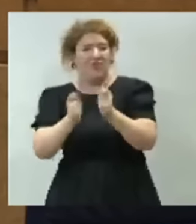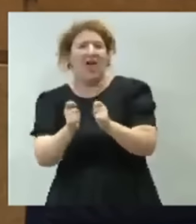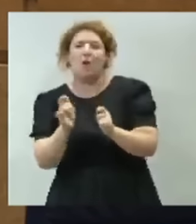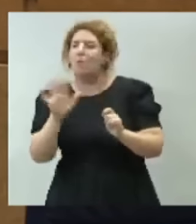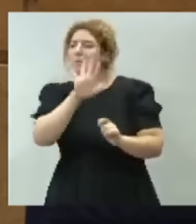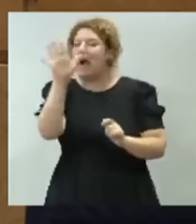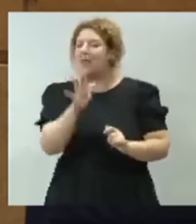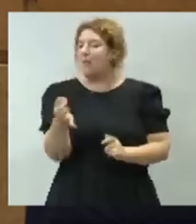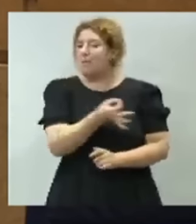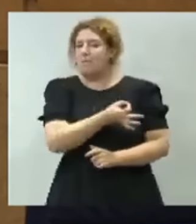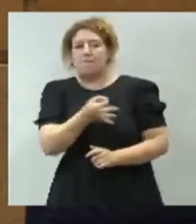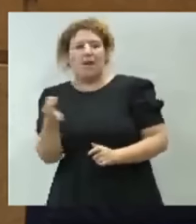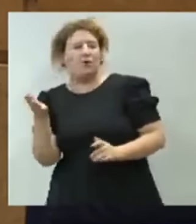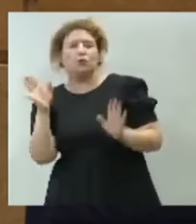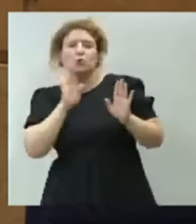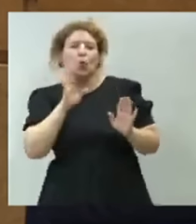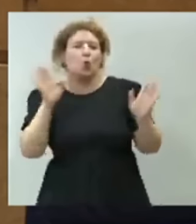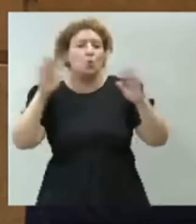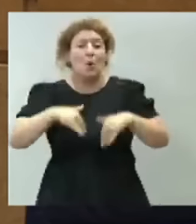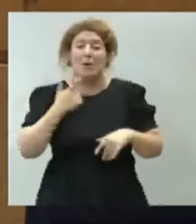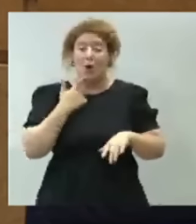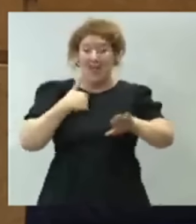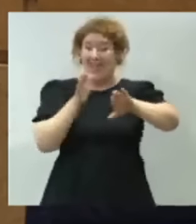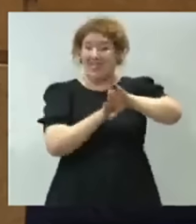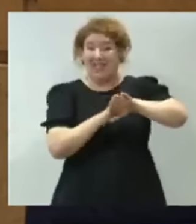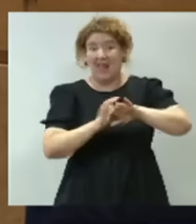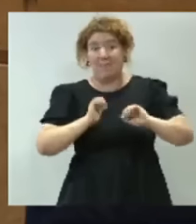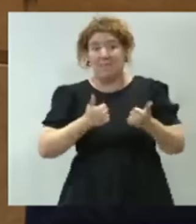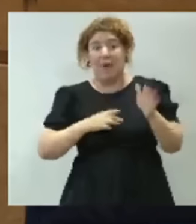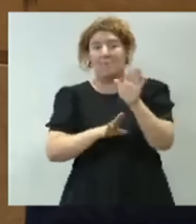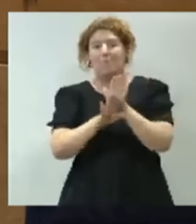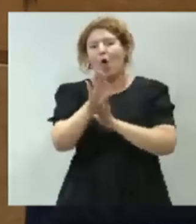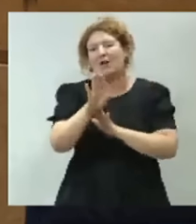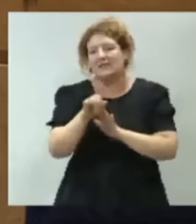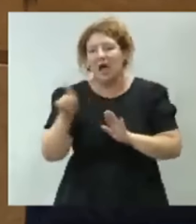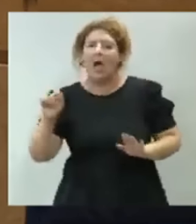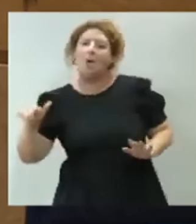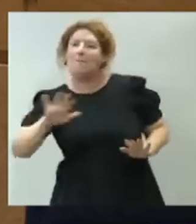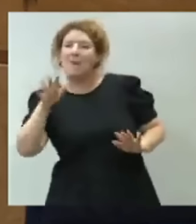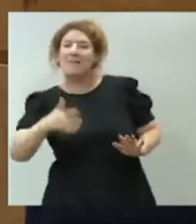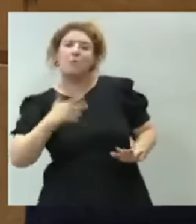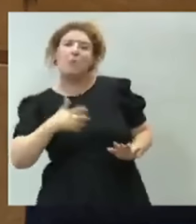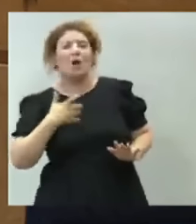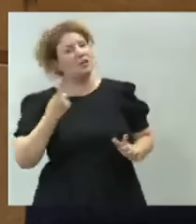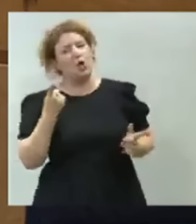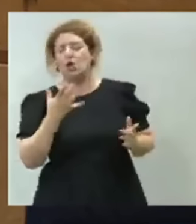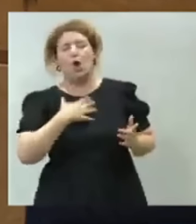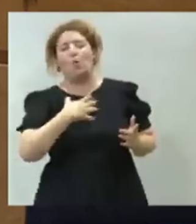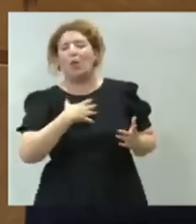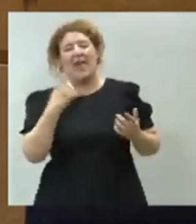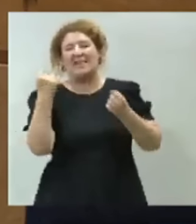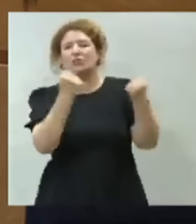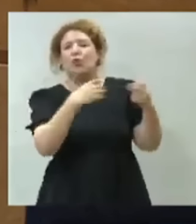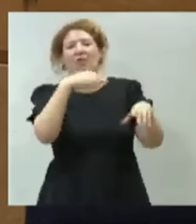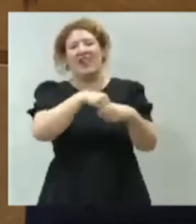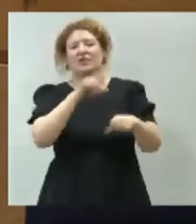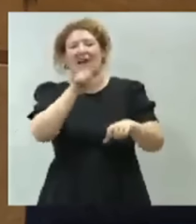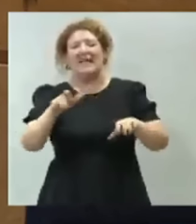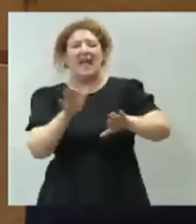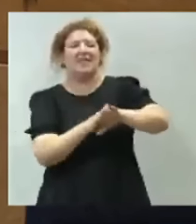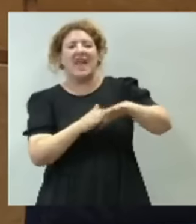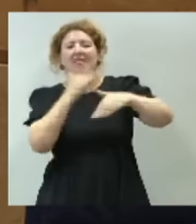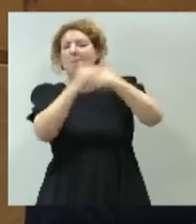personas progresistas y de izquierdas quienes lideran las instituciones, a usted le parece una anormalidad institucional. Pues mire, le tengo que